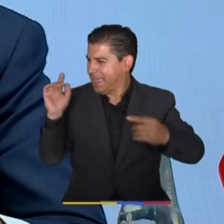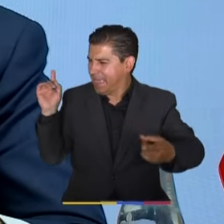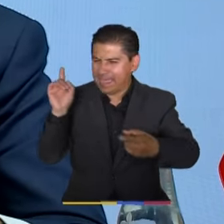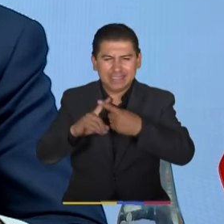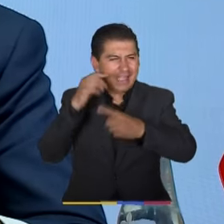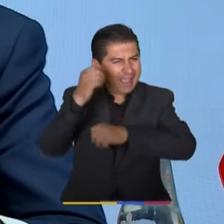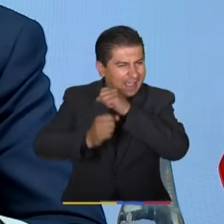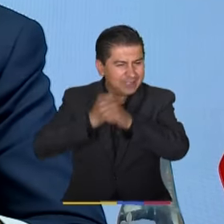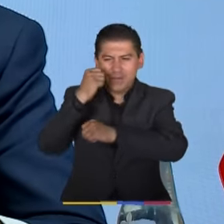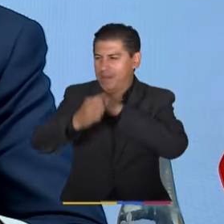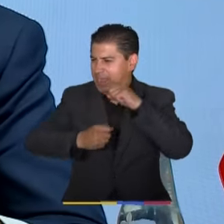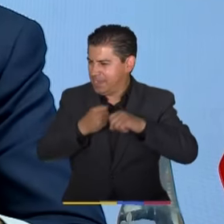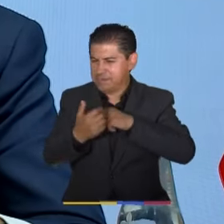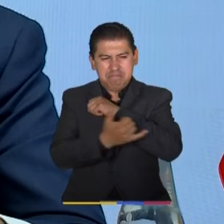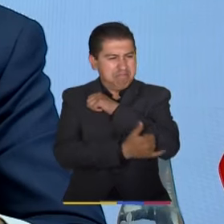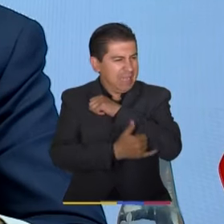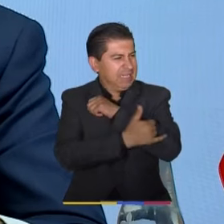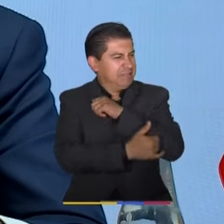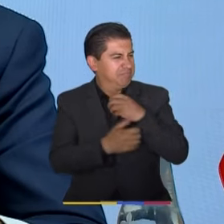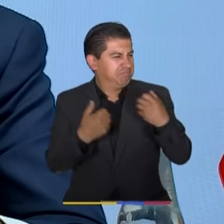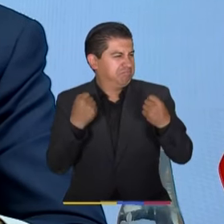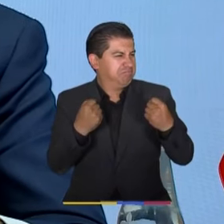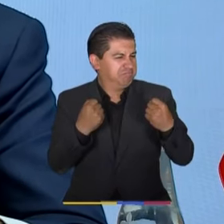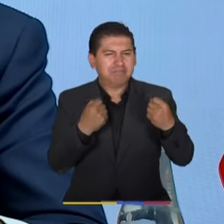la fuerza de nuestra comunidad.